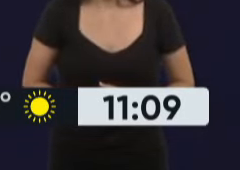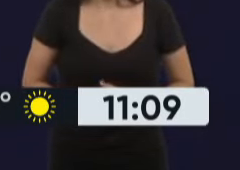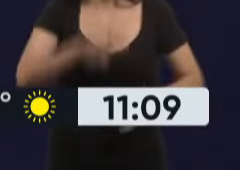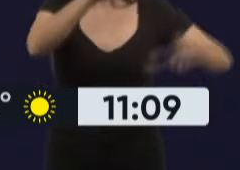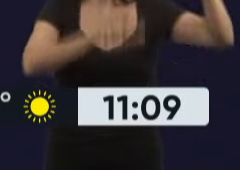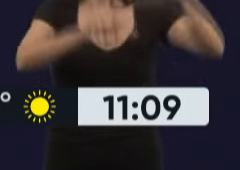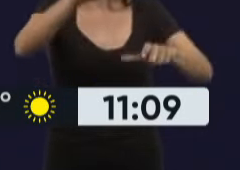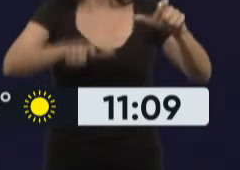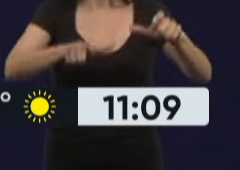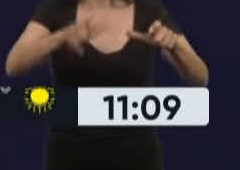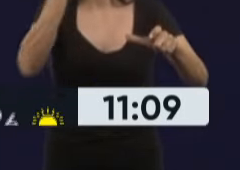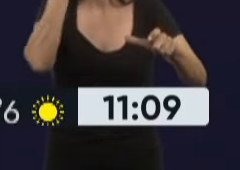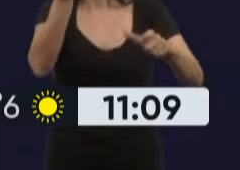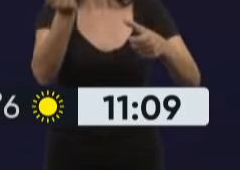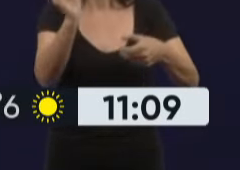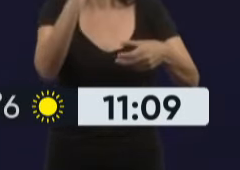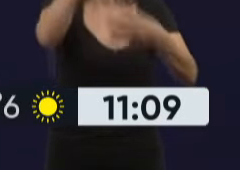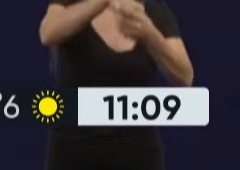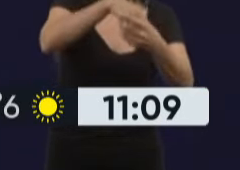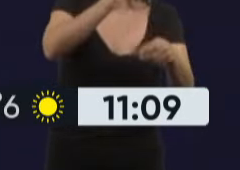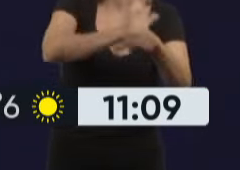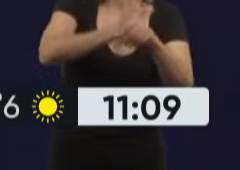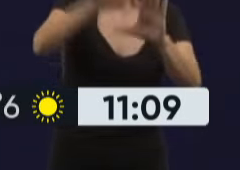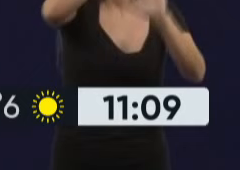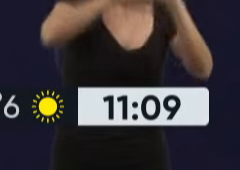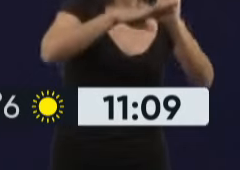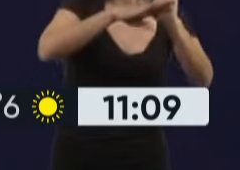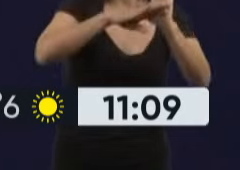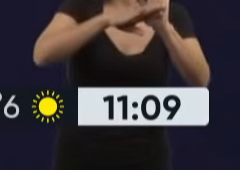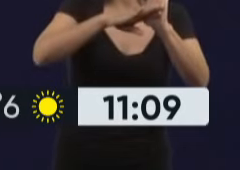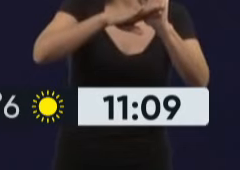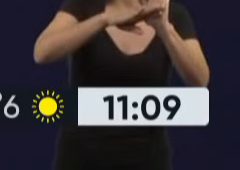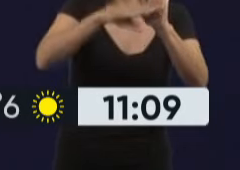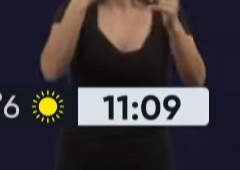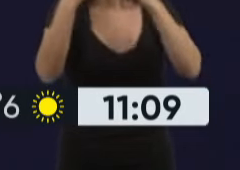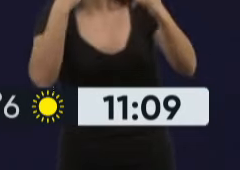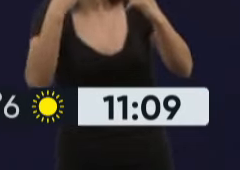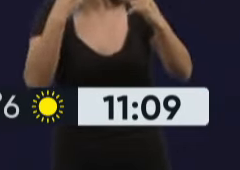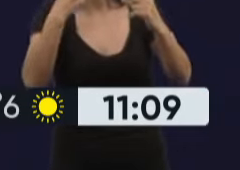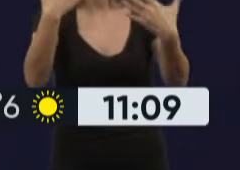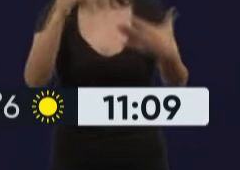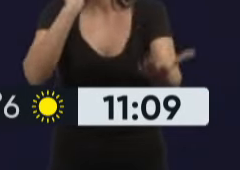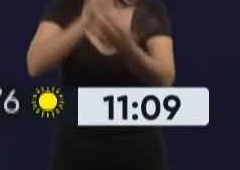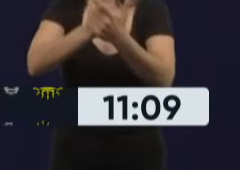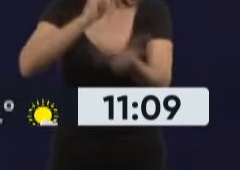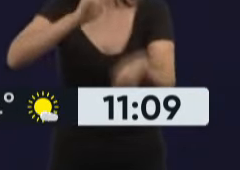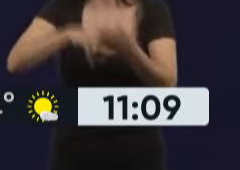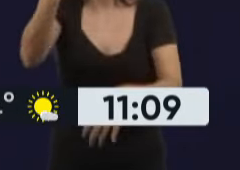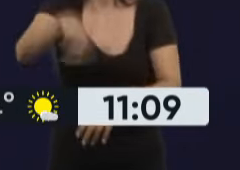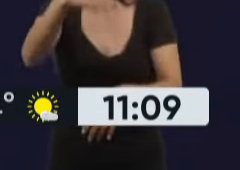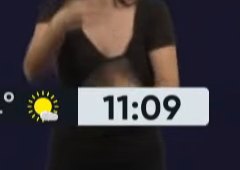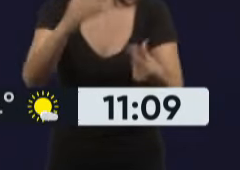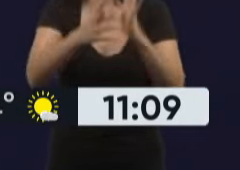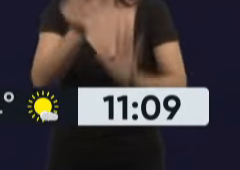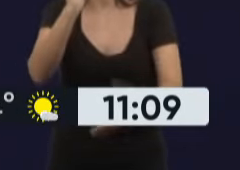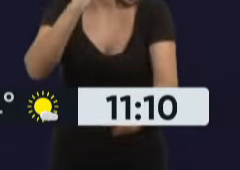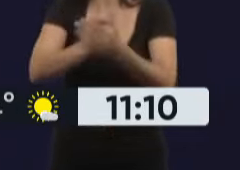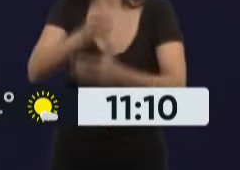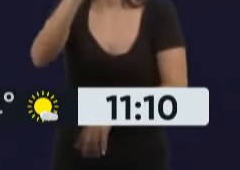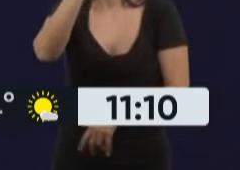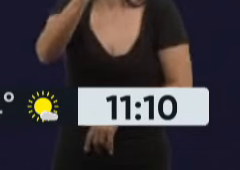se adhieran al régimen de regularización de activos podrán pagar el impuesto obligatorio en dólares con una transferencia bancaria